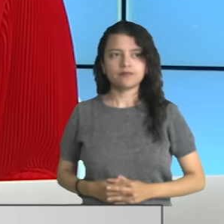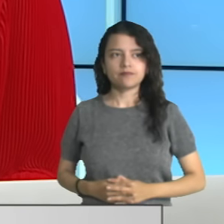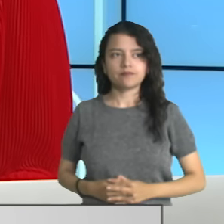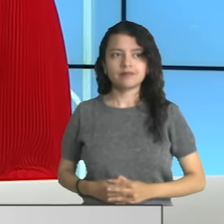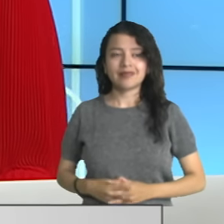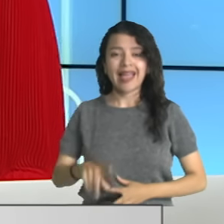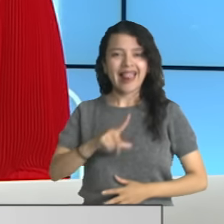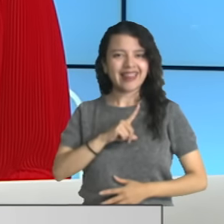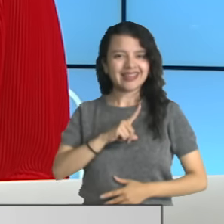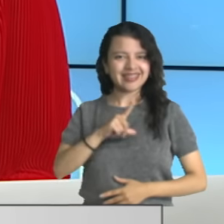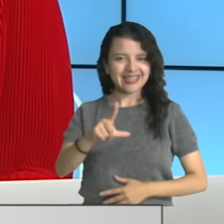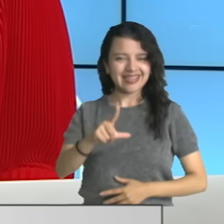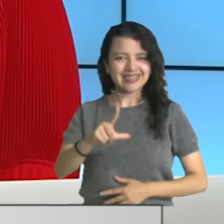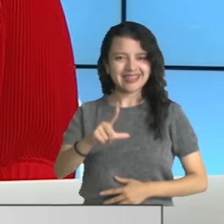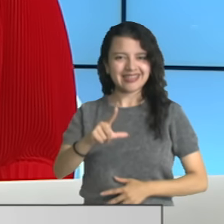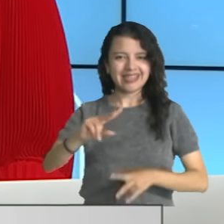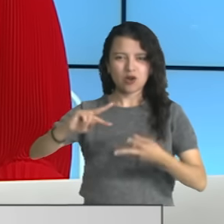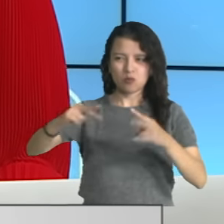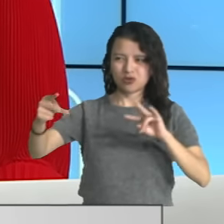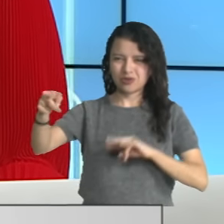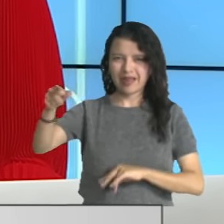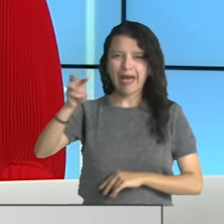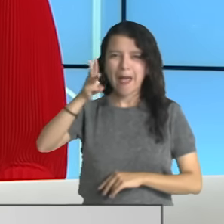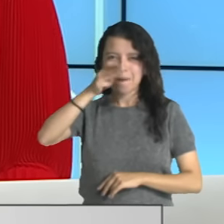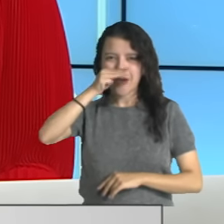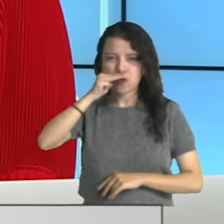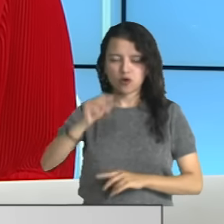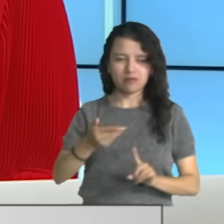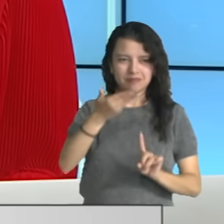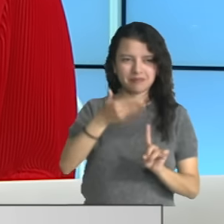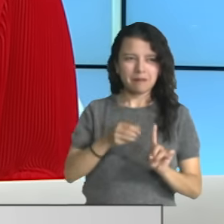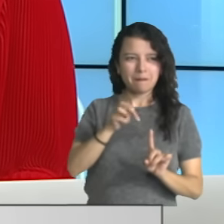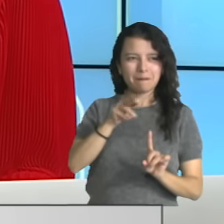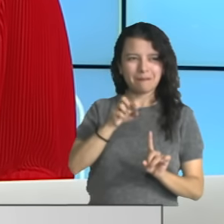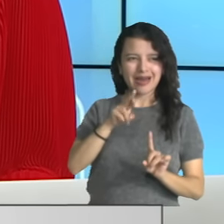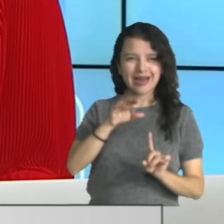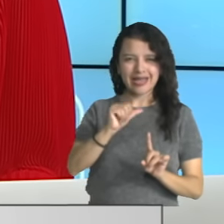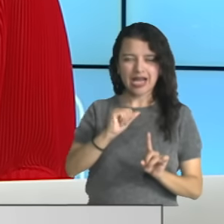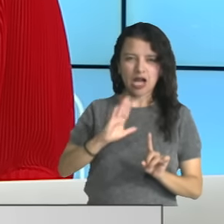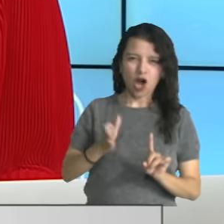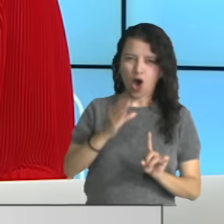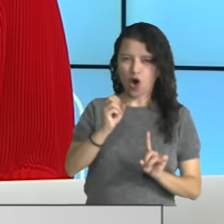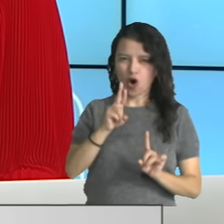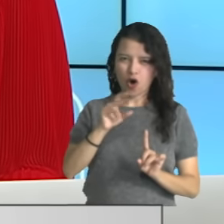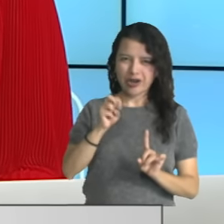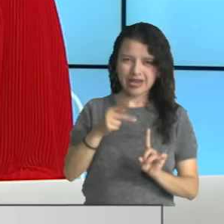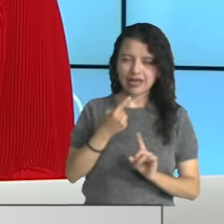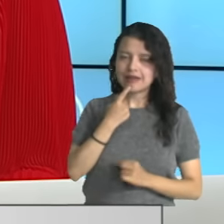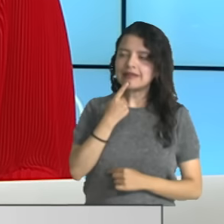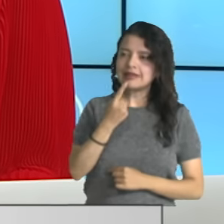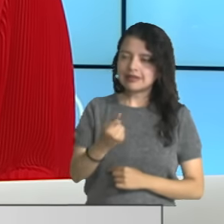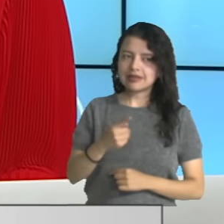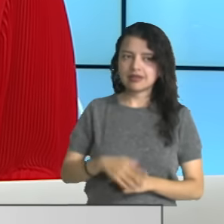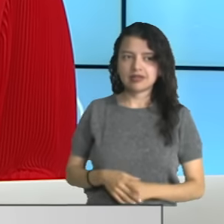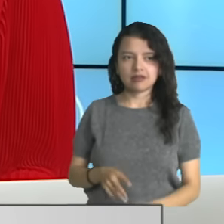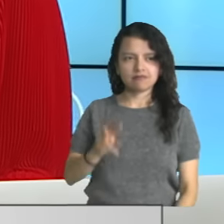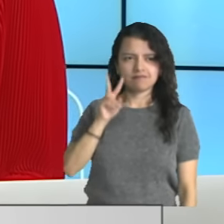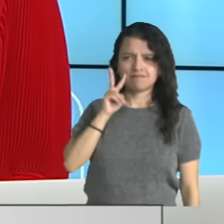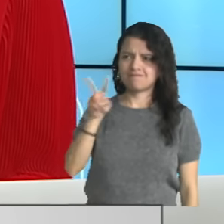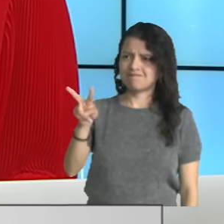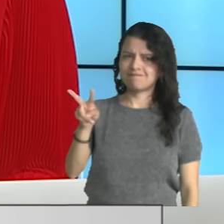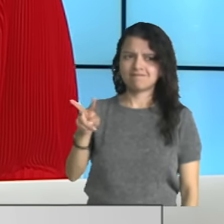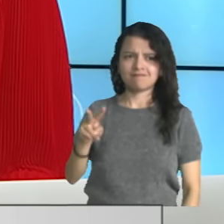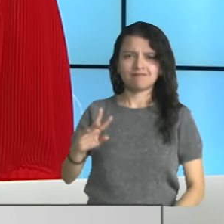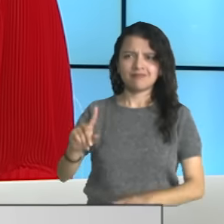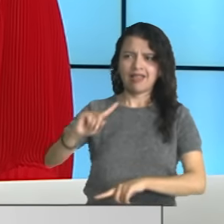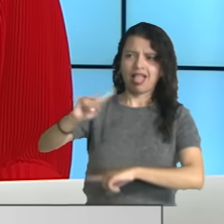La líder opositora de Venezuela, María Corina Machado, afirmó que las amenazas del presidente Nicolás Maduro, que buscará la reelección en los